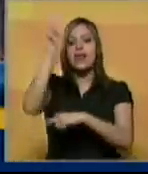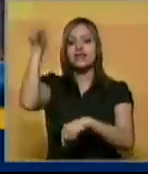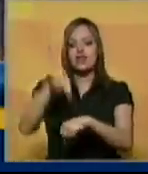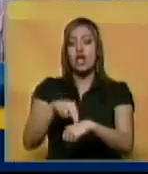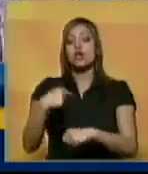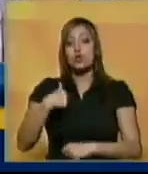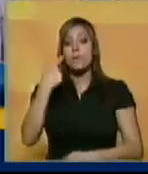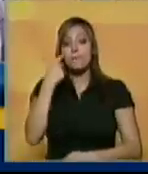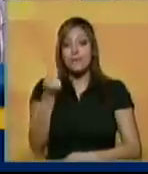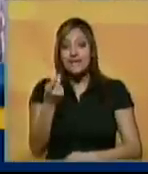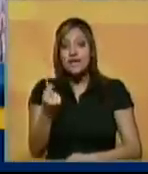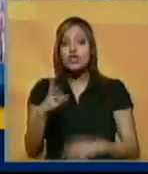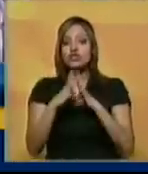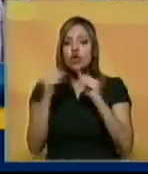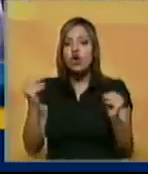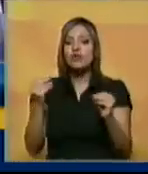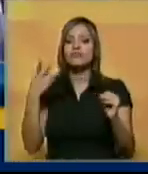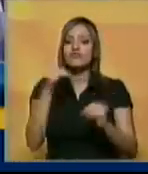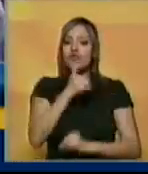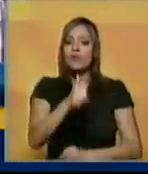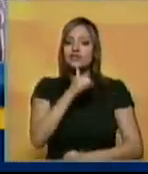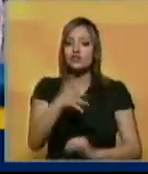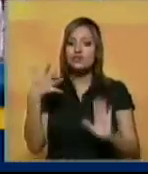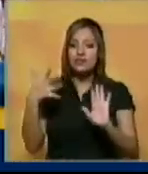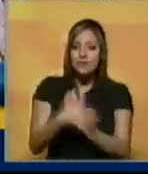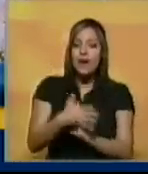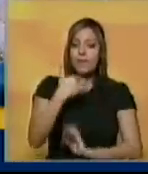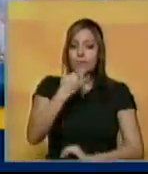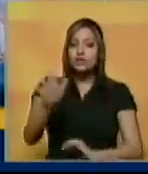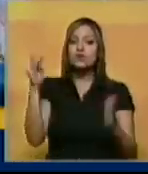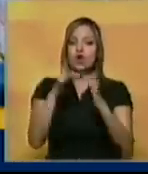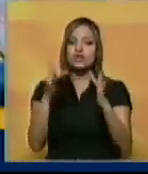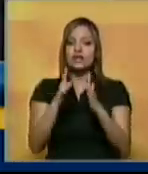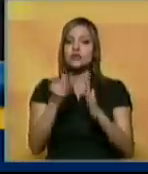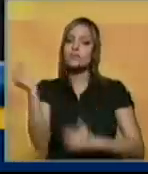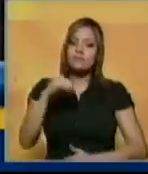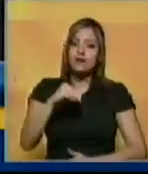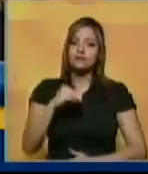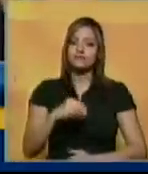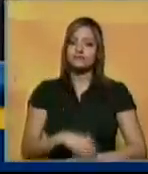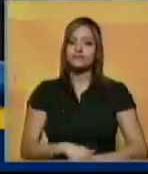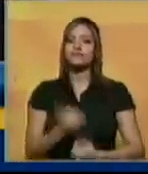estar muy pendientes del desarrollo de esta información y en próximos contactos ampliaremos esta información.